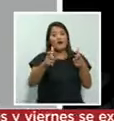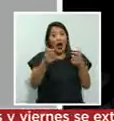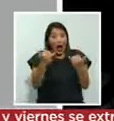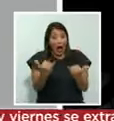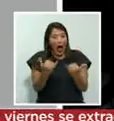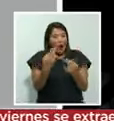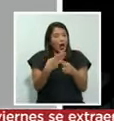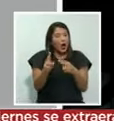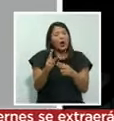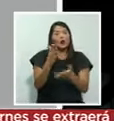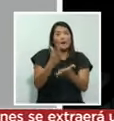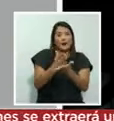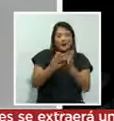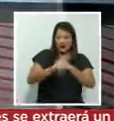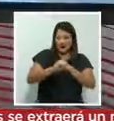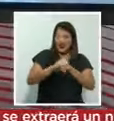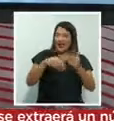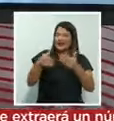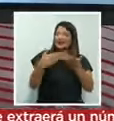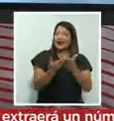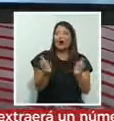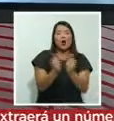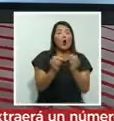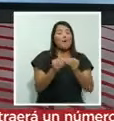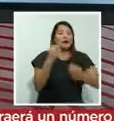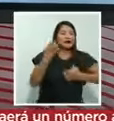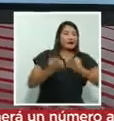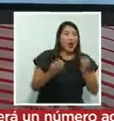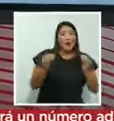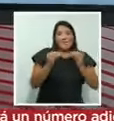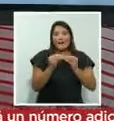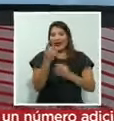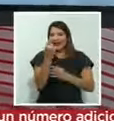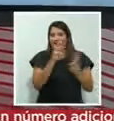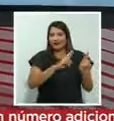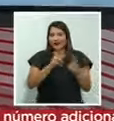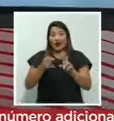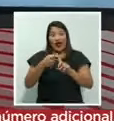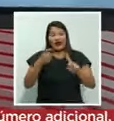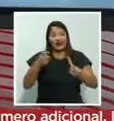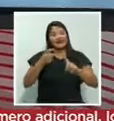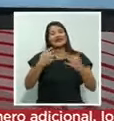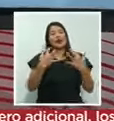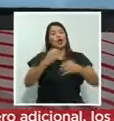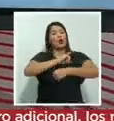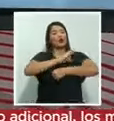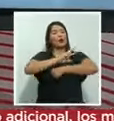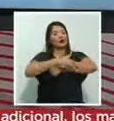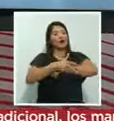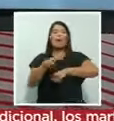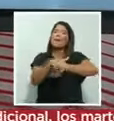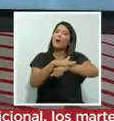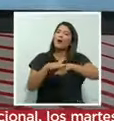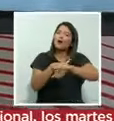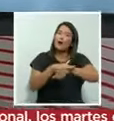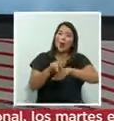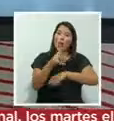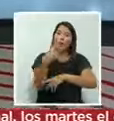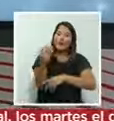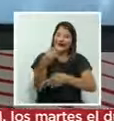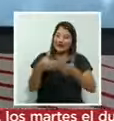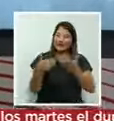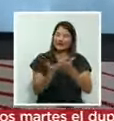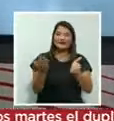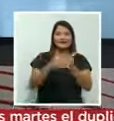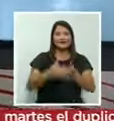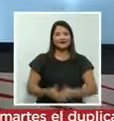vamos a separar un instante, pero ya venimos con más emoción, más millones, acá desde el auditorio de la Junta de Protección Social. Por favor, no se separen, ya casi